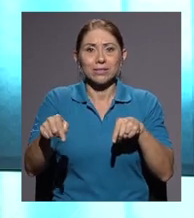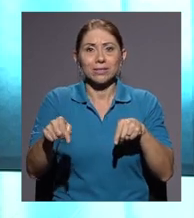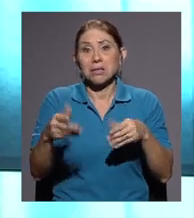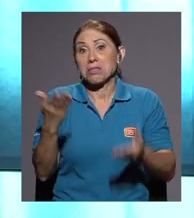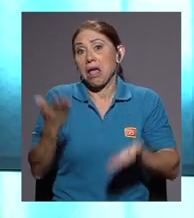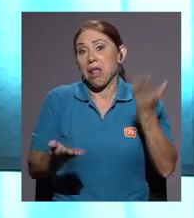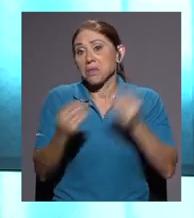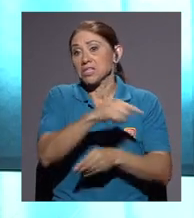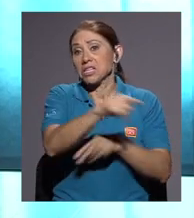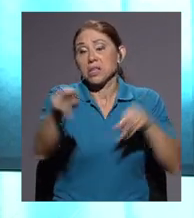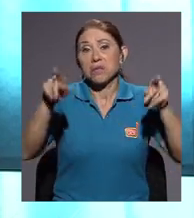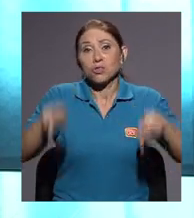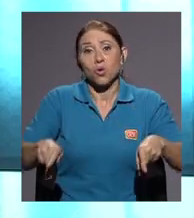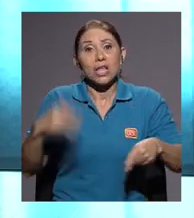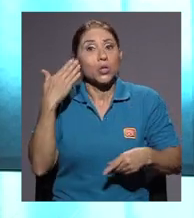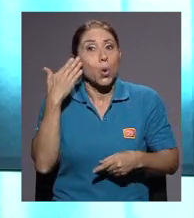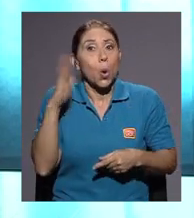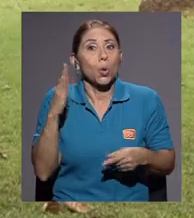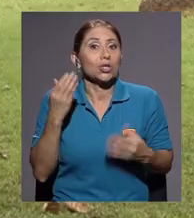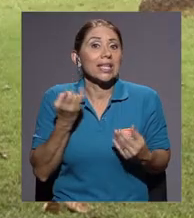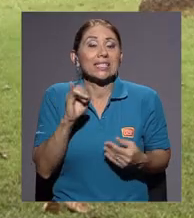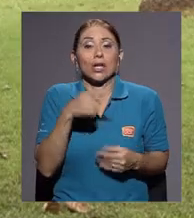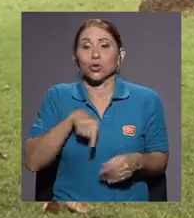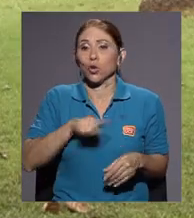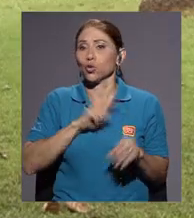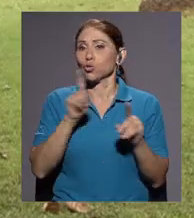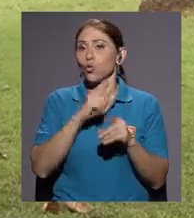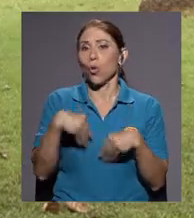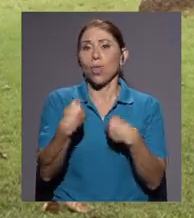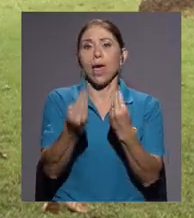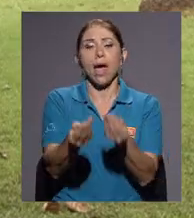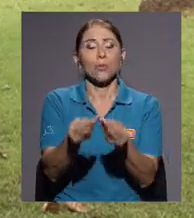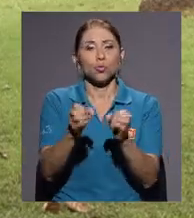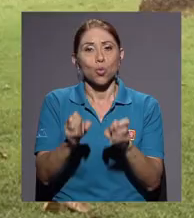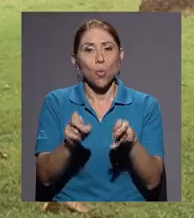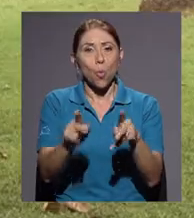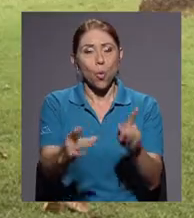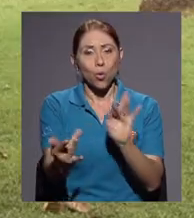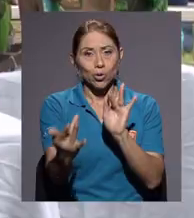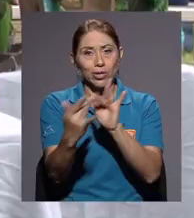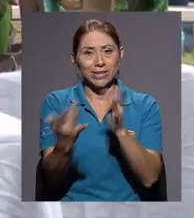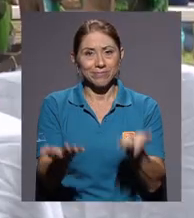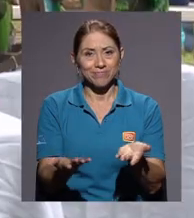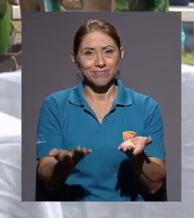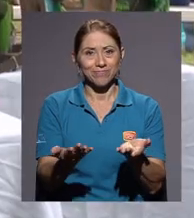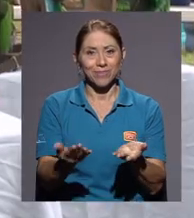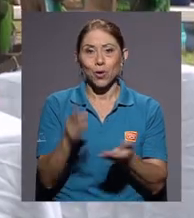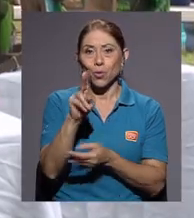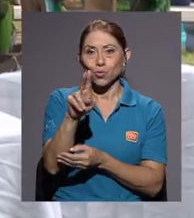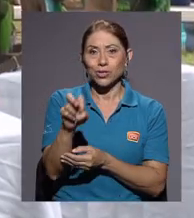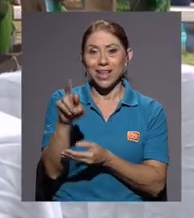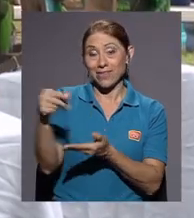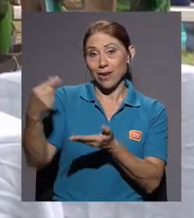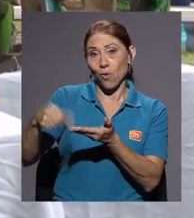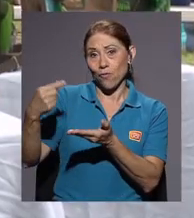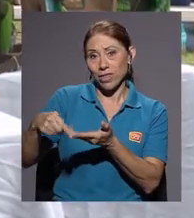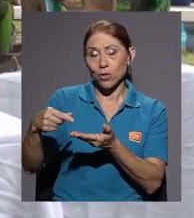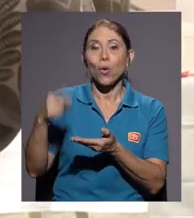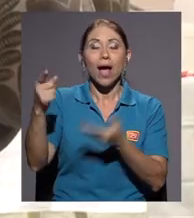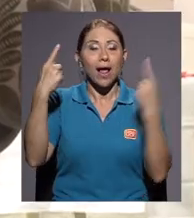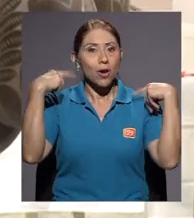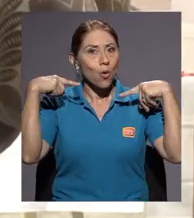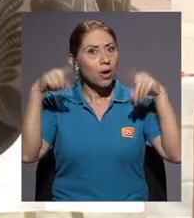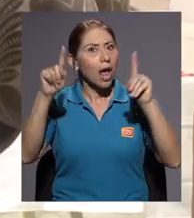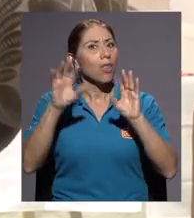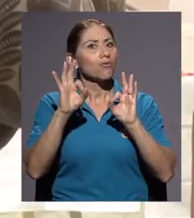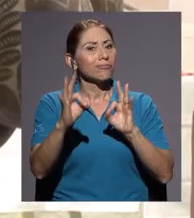vez no lo conocerían si no abrimos este tipo de espacios de contacto. El recinto de Golfito ha logrado una exitosa interacción